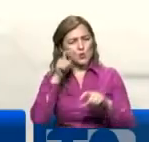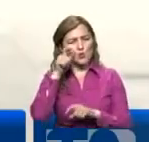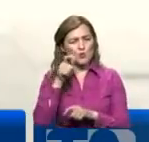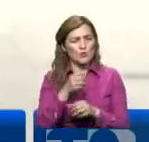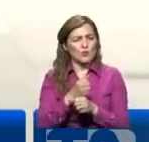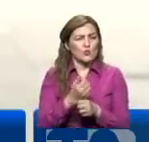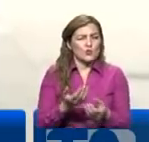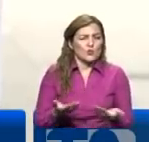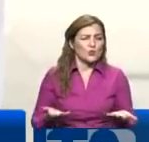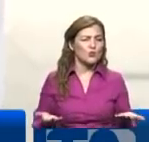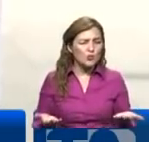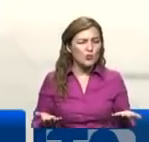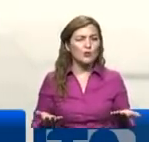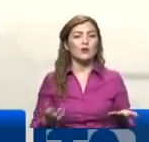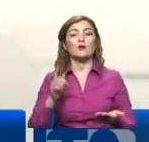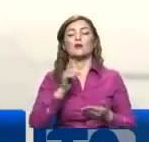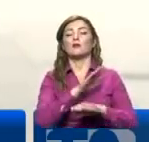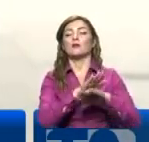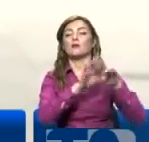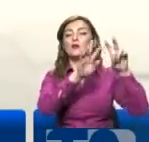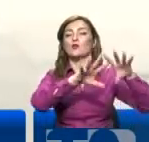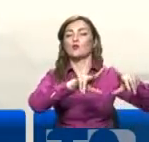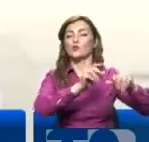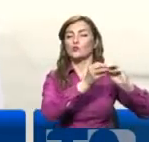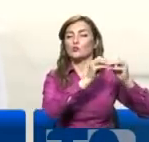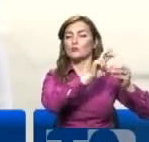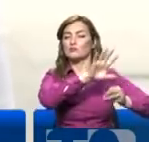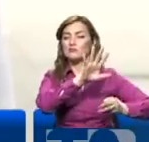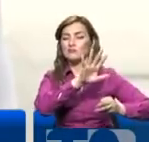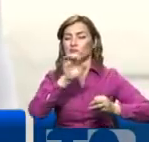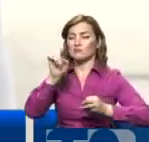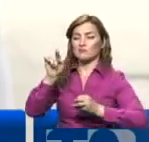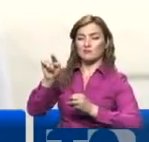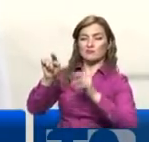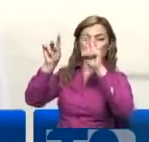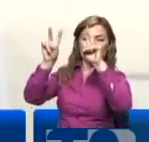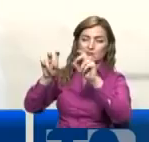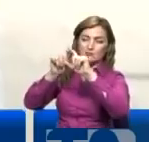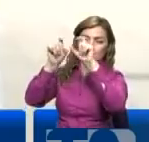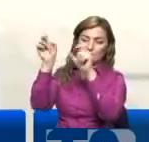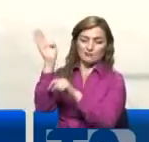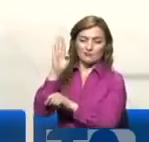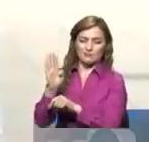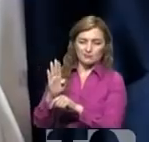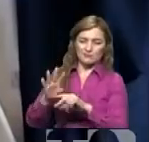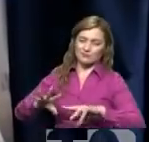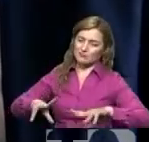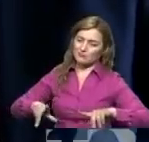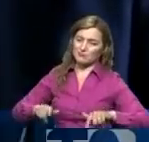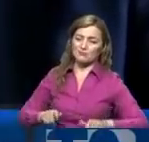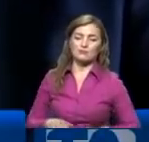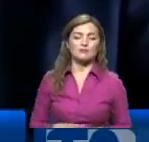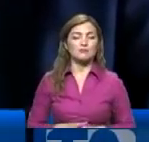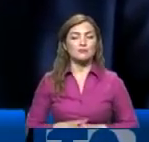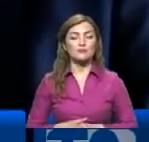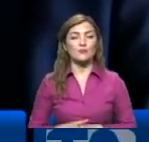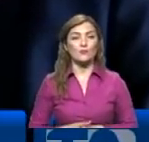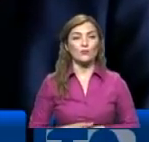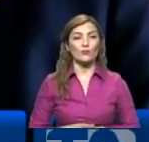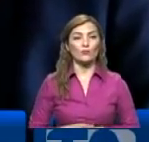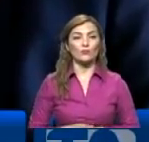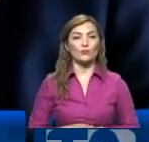fiscalía, no únicamente en el caso Arroz Verde, sino también en la reactivación del caso Odebrecht. Por eso digo que la